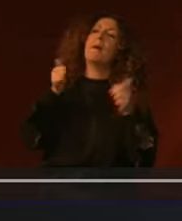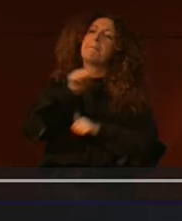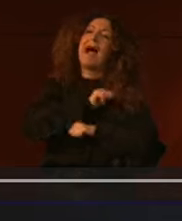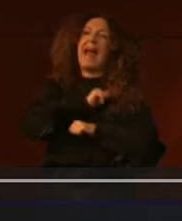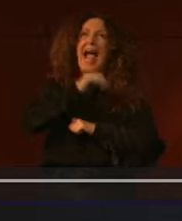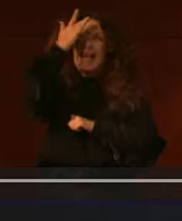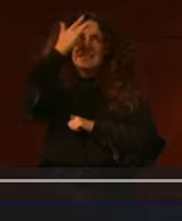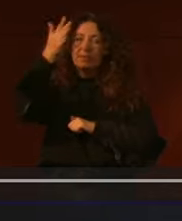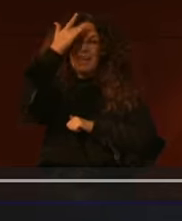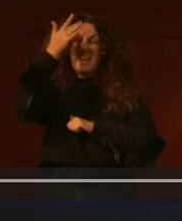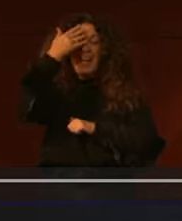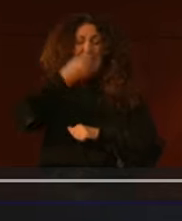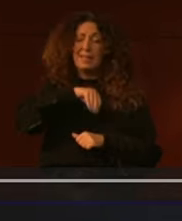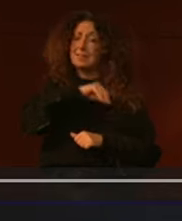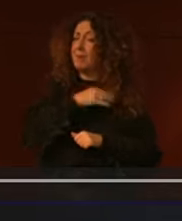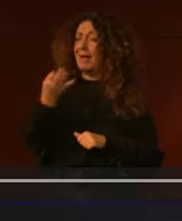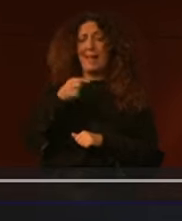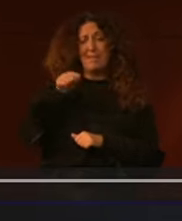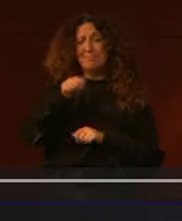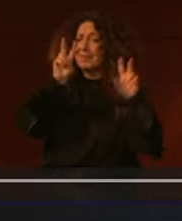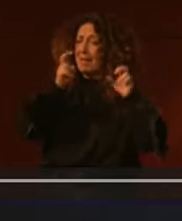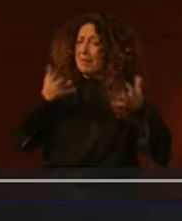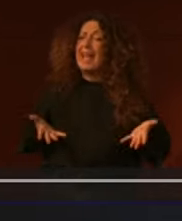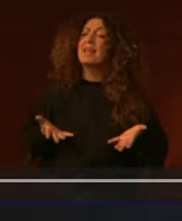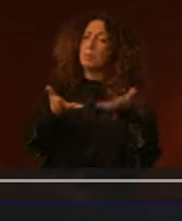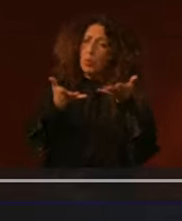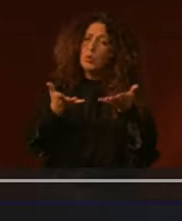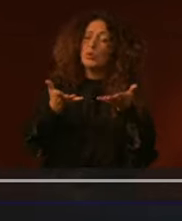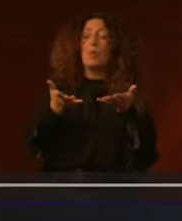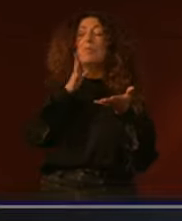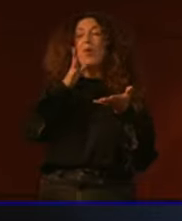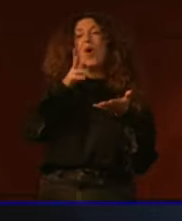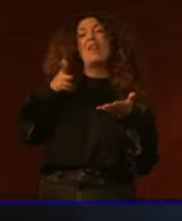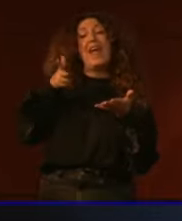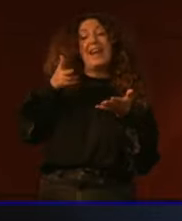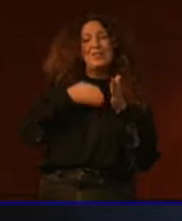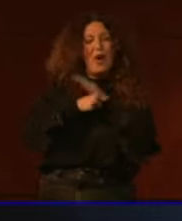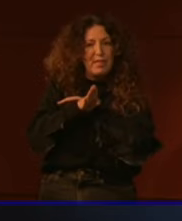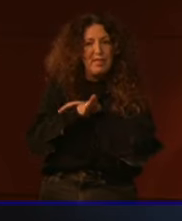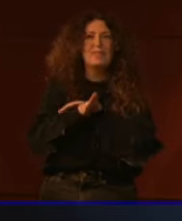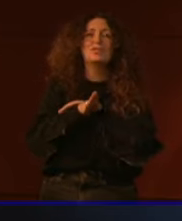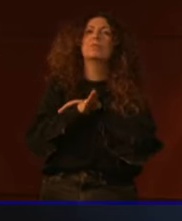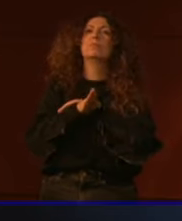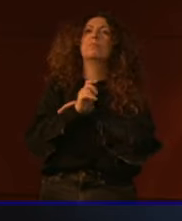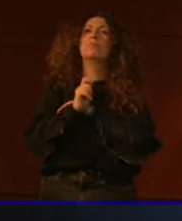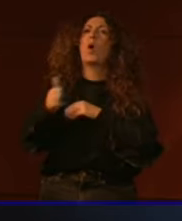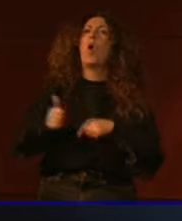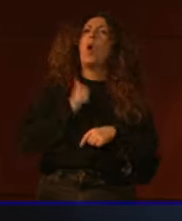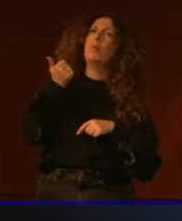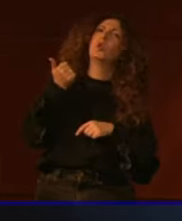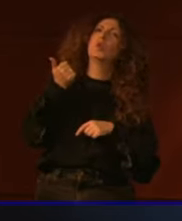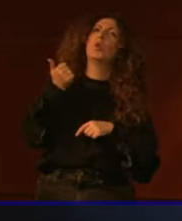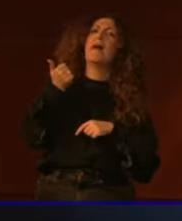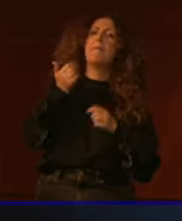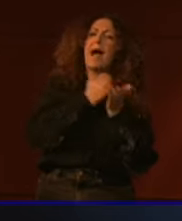España necesita ese impulso real. El derecho de acceso puede ser una oportunidad para los medios públicos